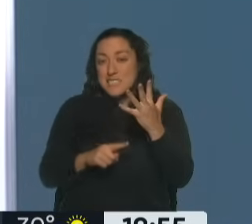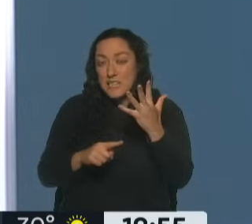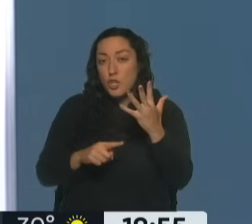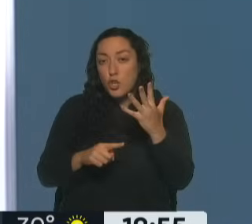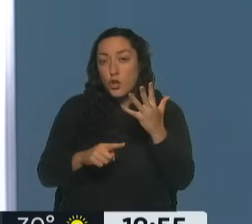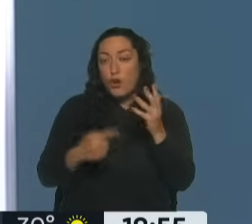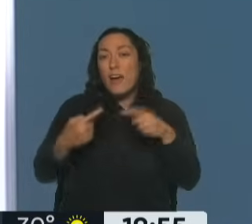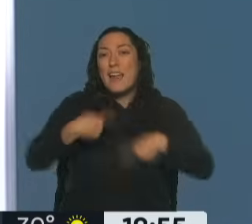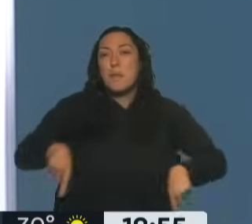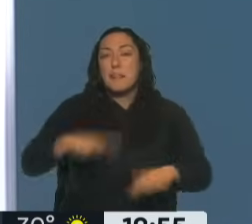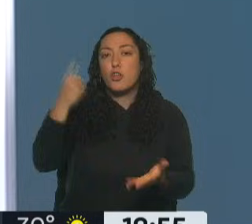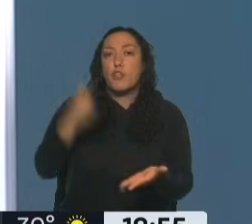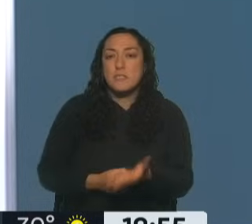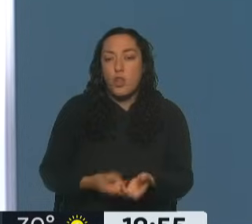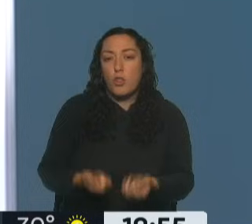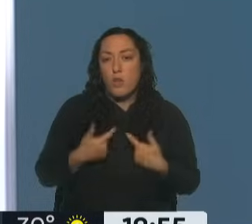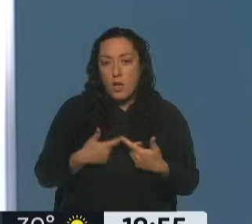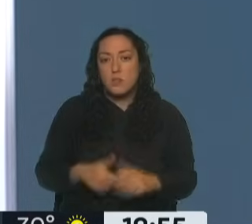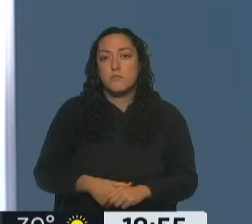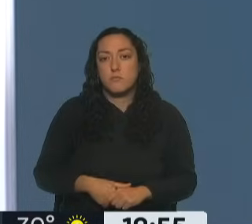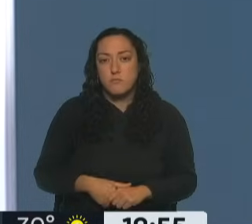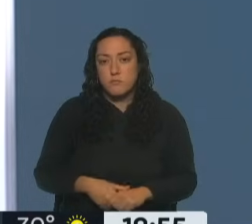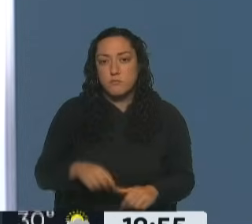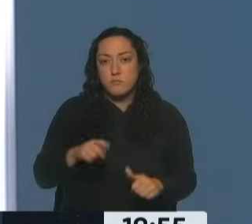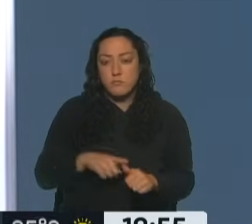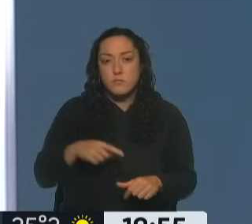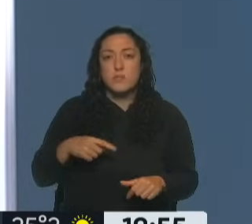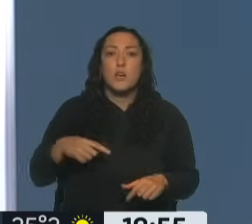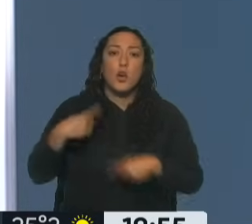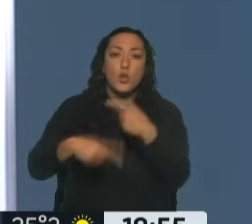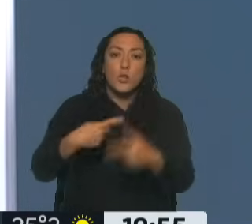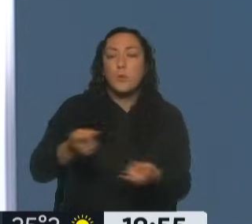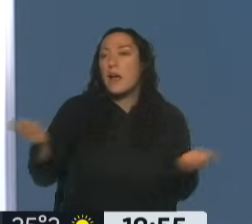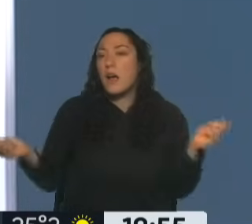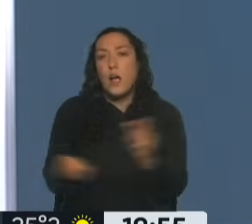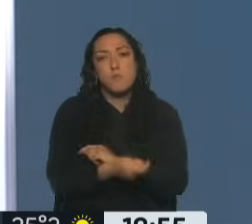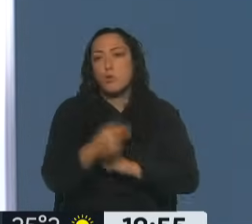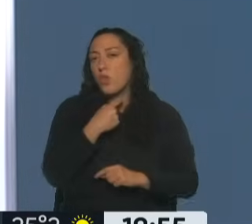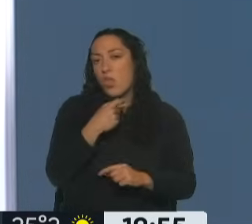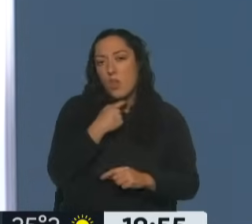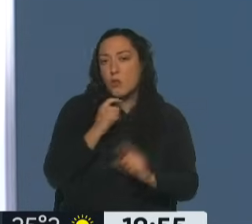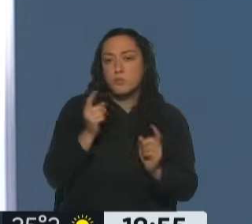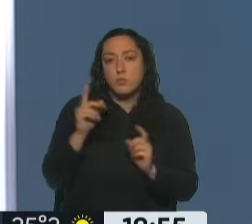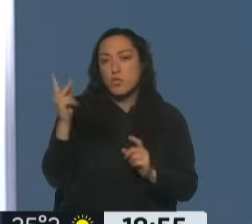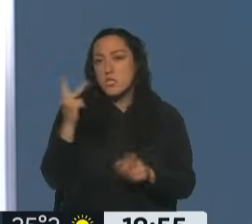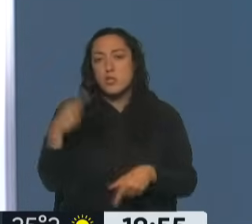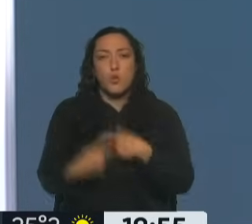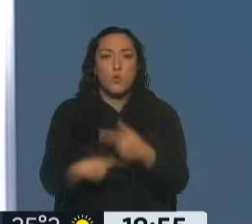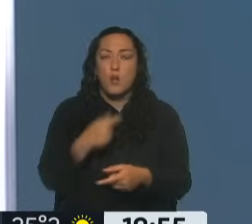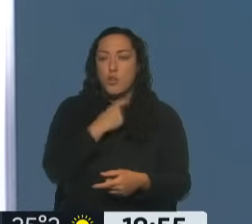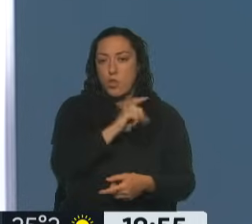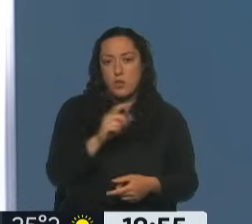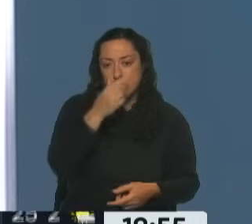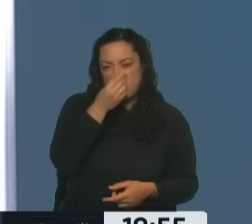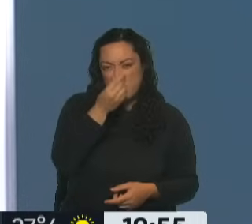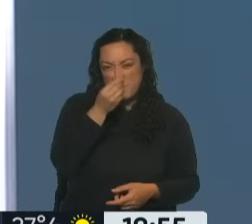tomar posición y que lo veías en las razones del voto. Cambio continuidad, quiero cambio. Quiero cambio. Quiero cambio. O sea, Ya